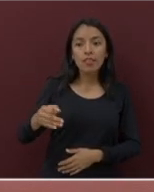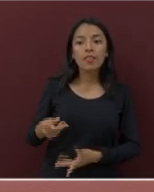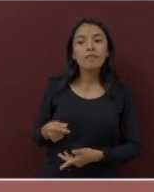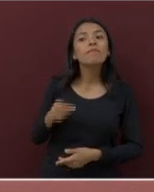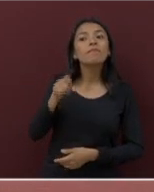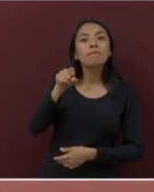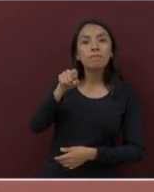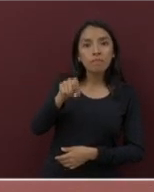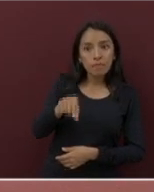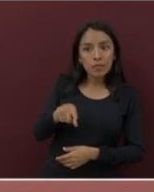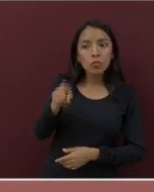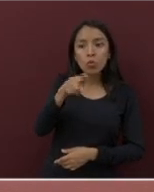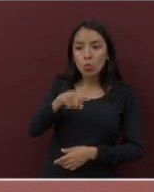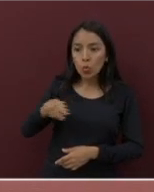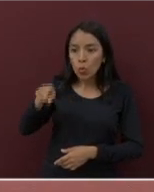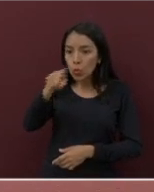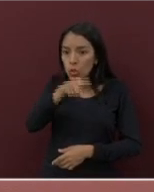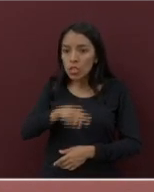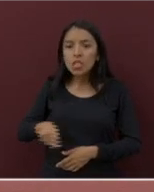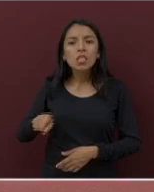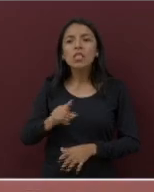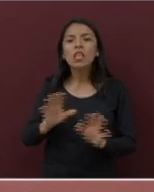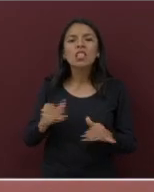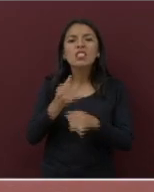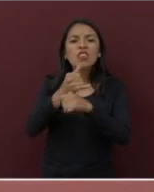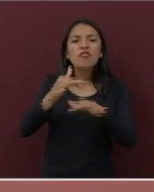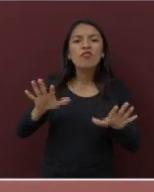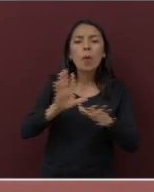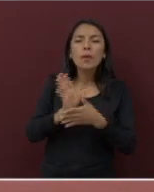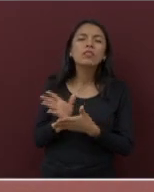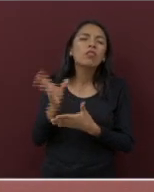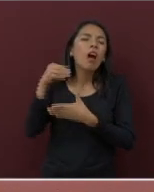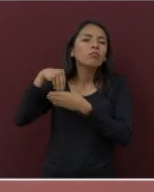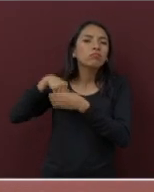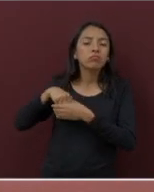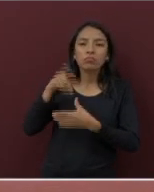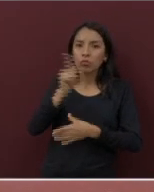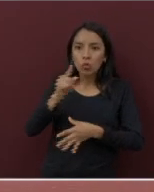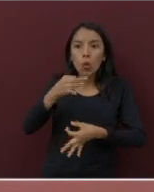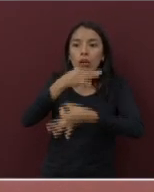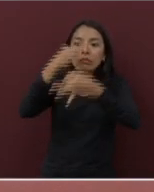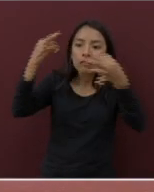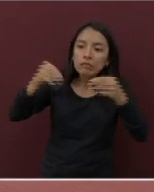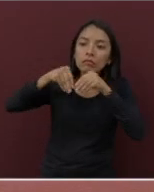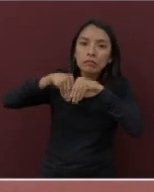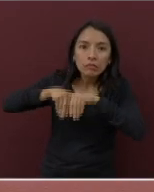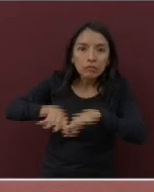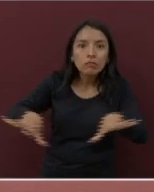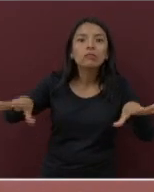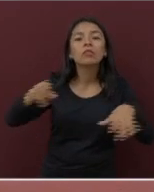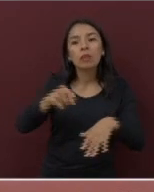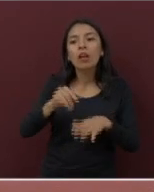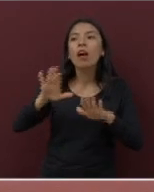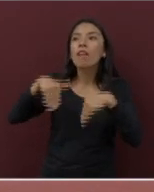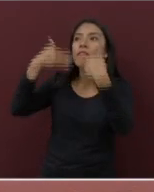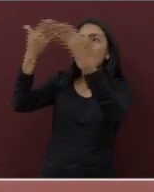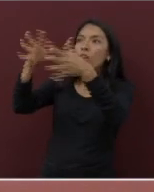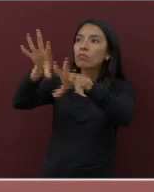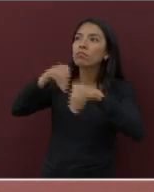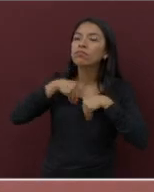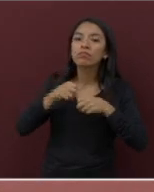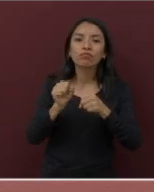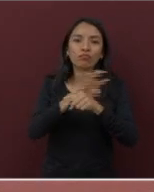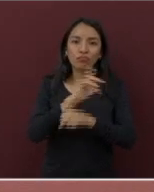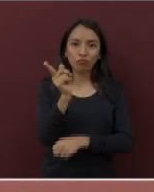la información. Compártanla con sus conocidos y no se expongan a contraer la COVID-19. Recuerden, un paciente